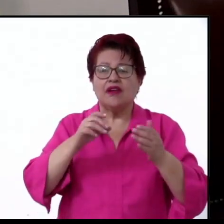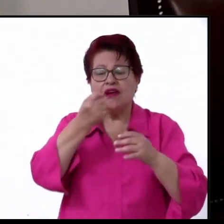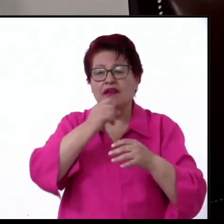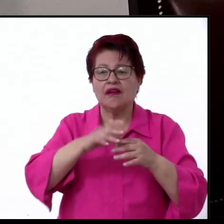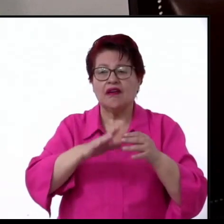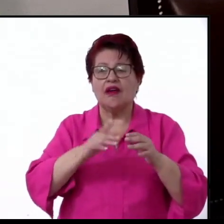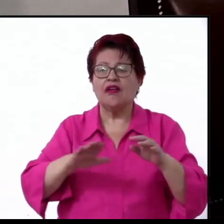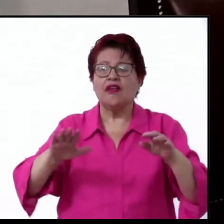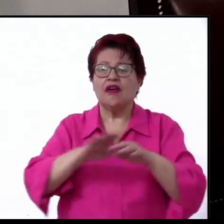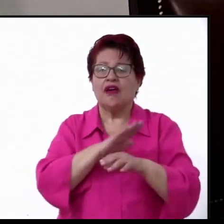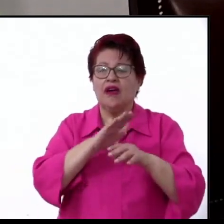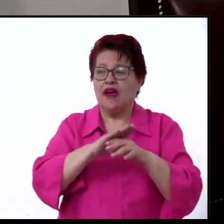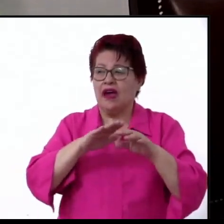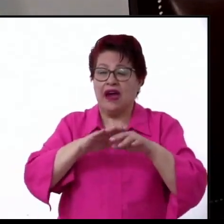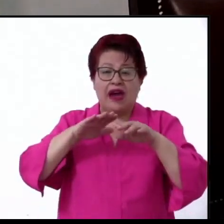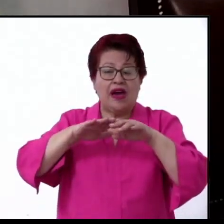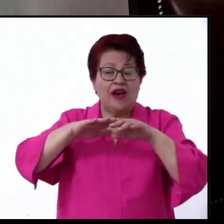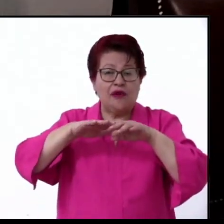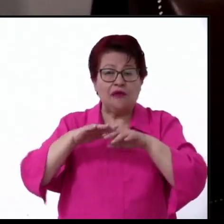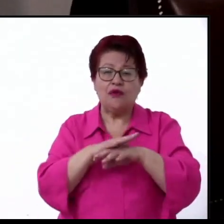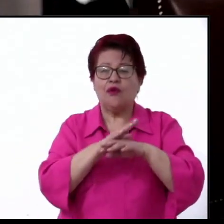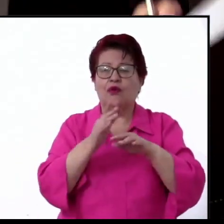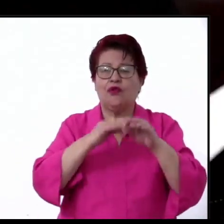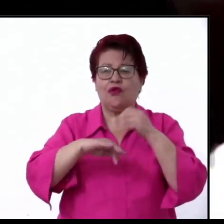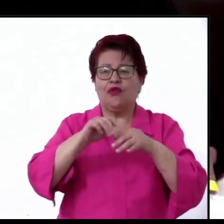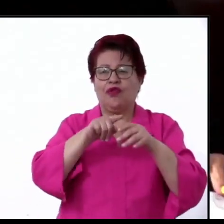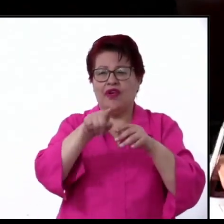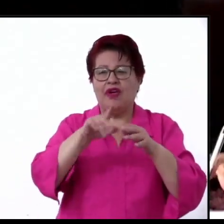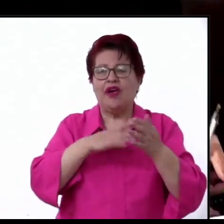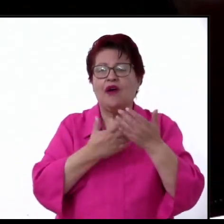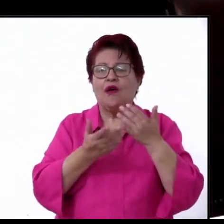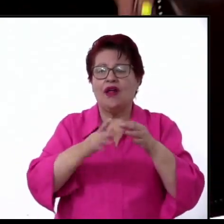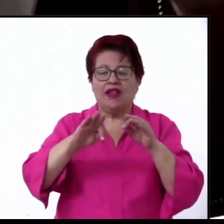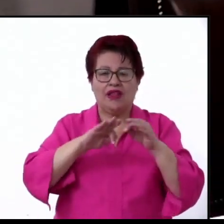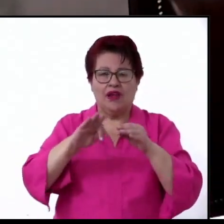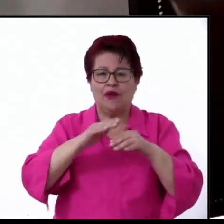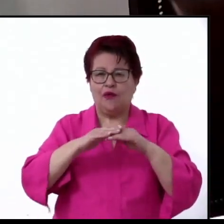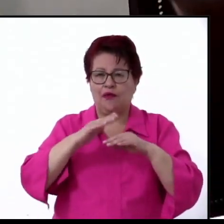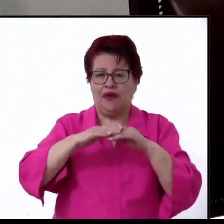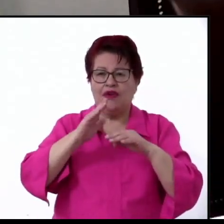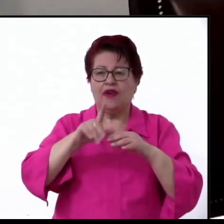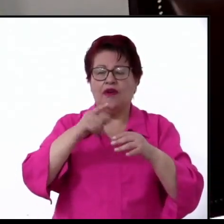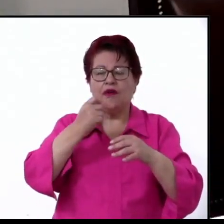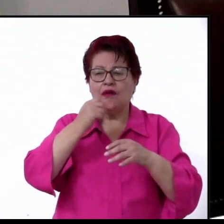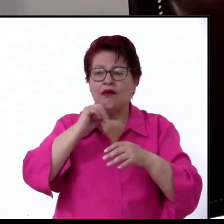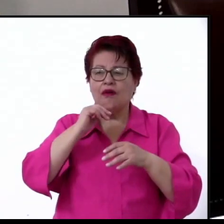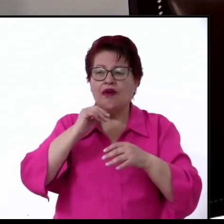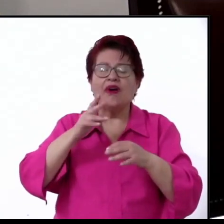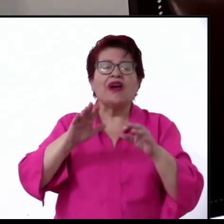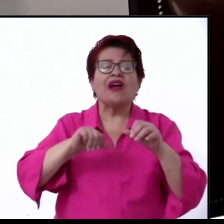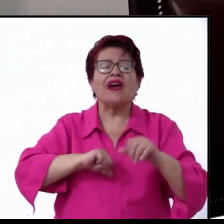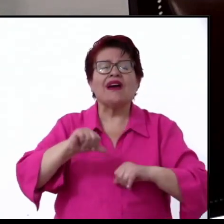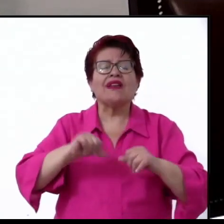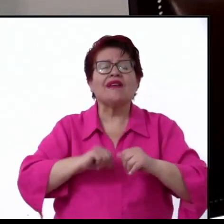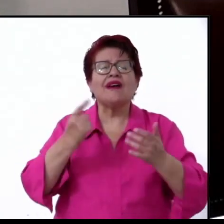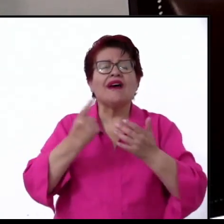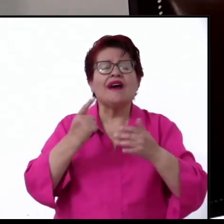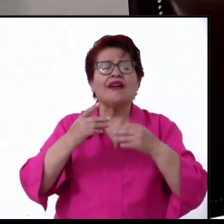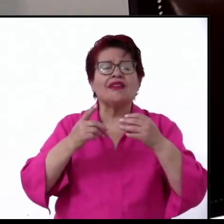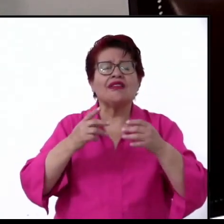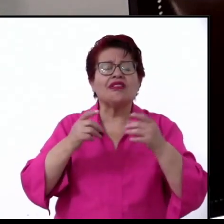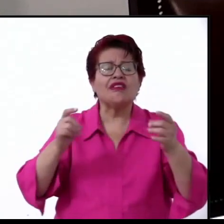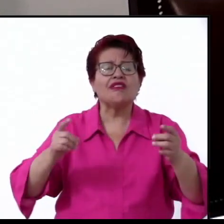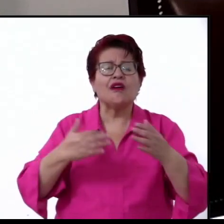otro tipo de resultados. Y me gustaría conocer, secretario, qué actividades se han